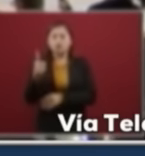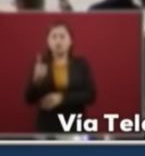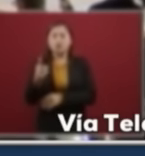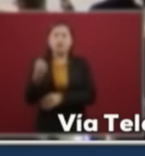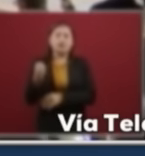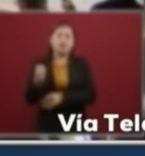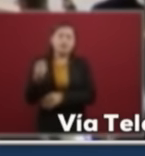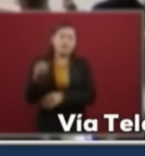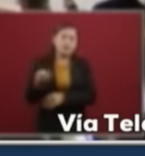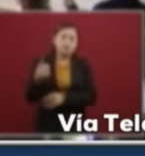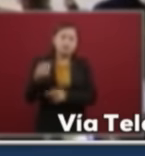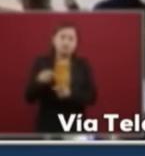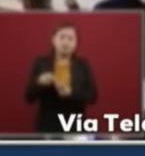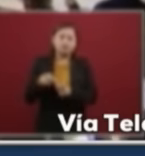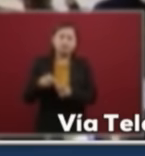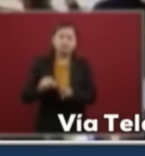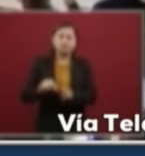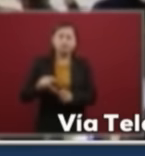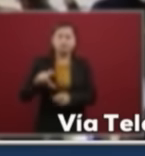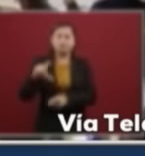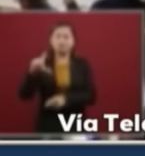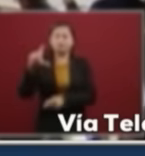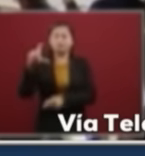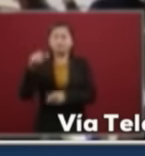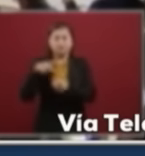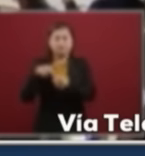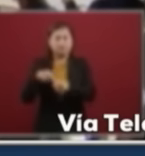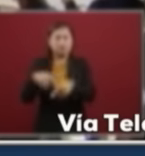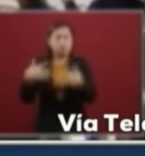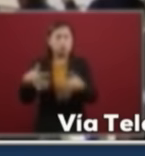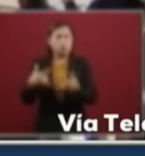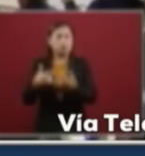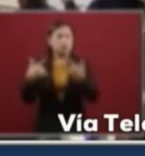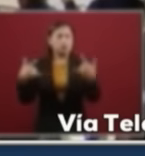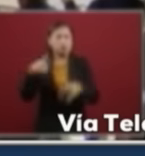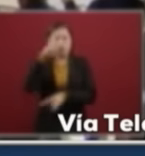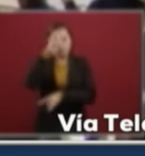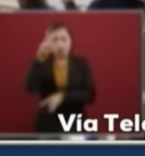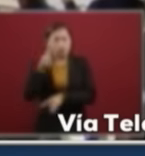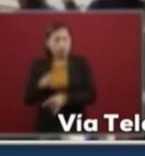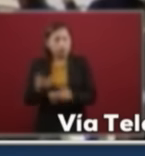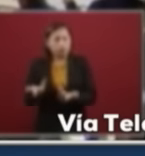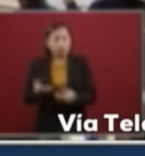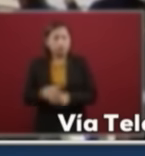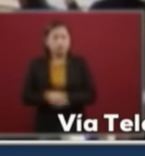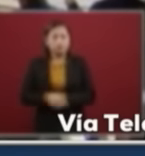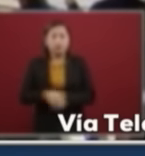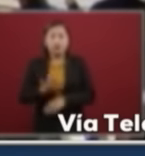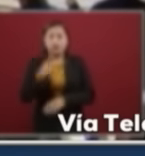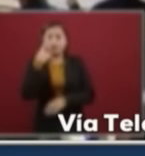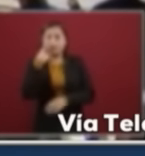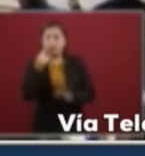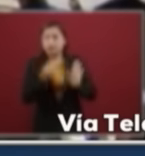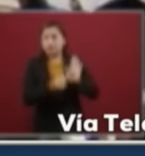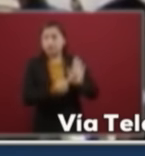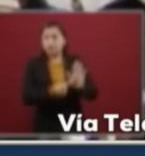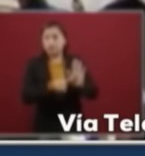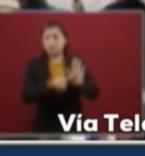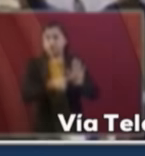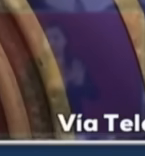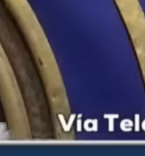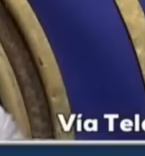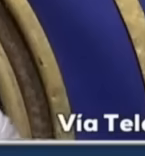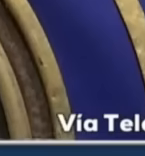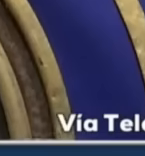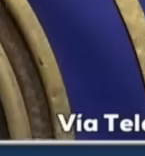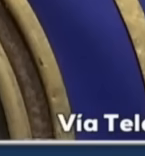200 periodistas. Yo creo que sería imposible que tuvieran todas las preguntas por adelantado. Eso además no se hace, ¿no? Claro que no. Oye, Jorge, te agradecemos muchísimo que nos hayas